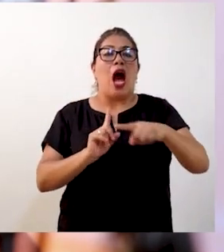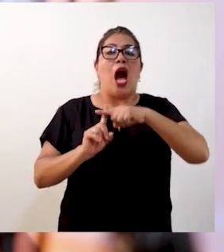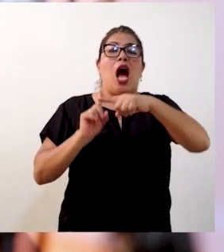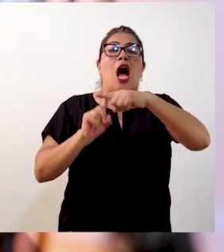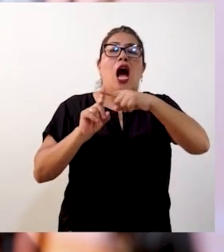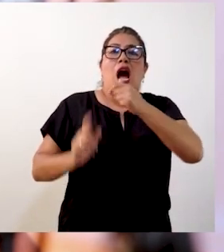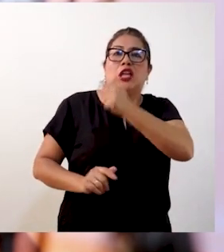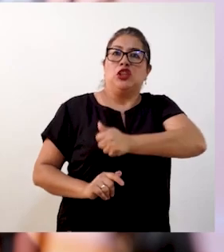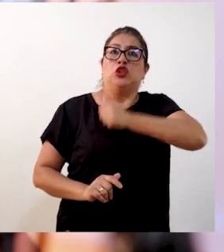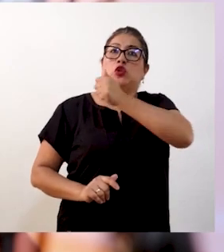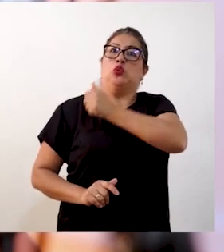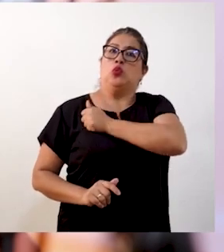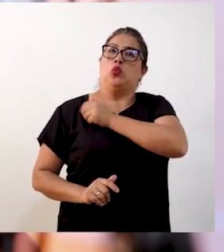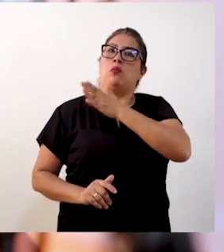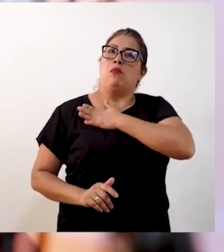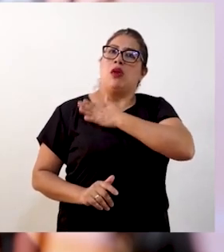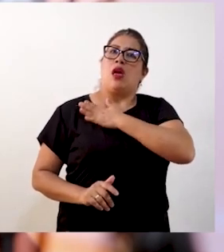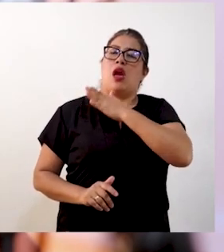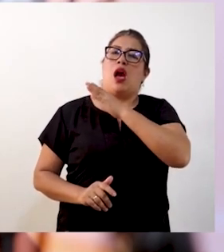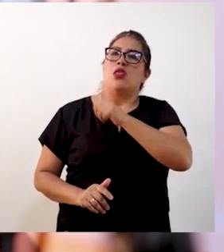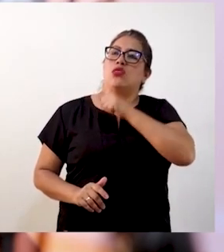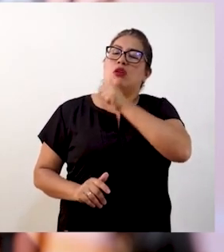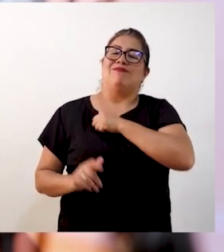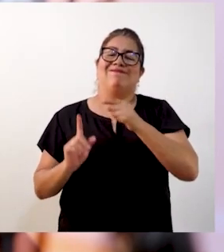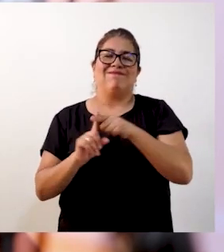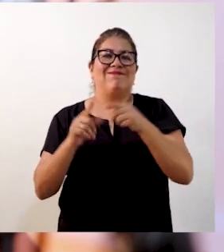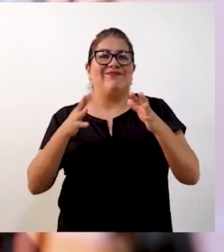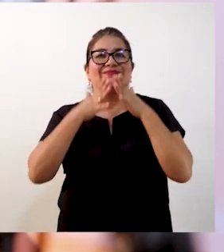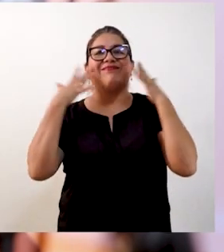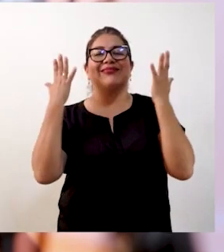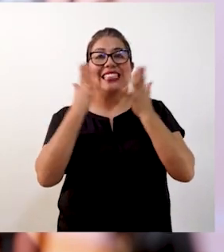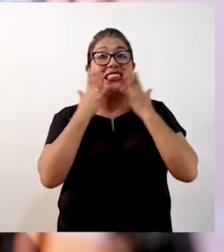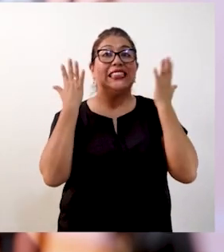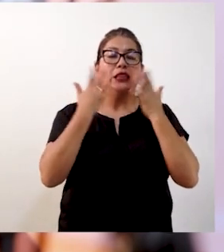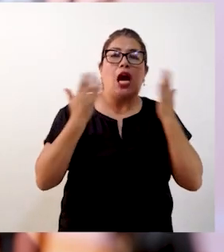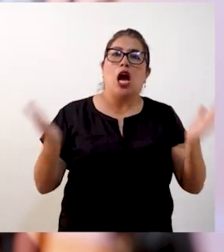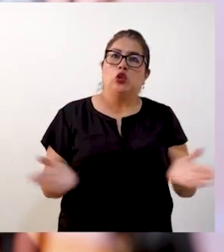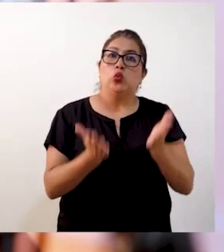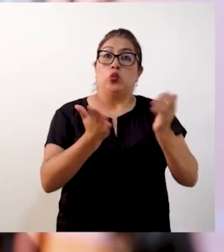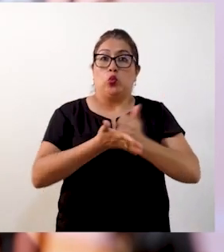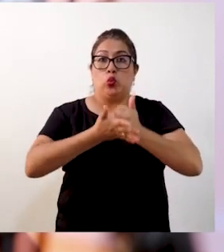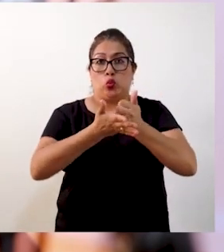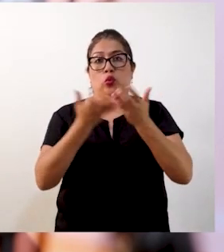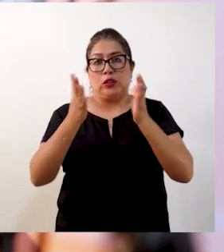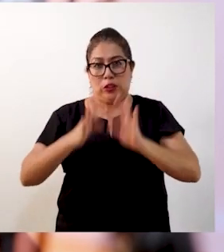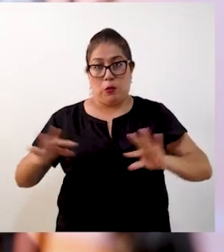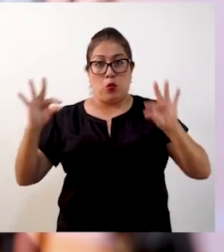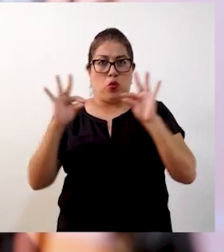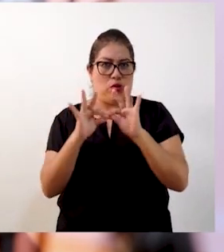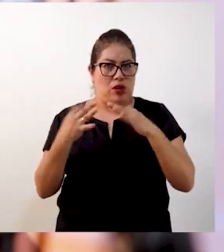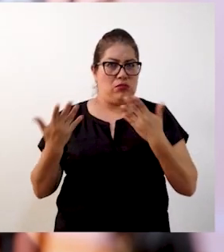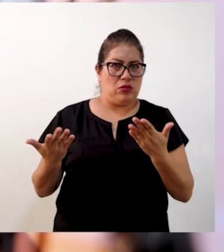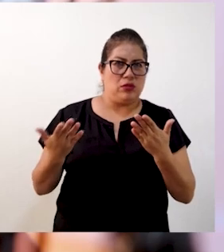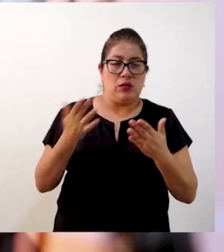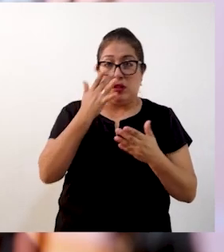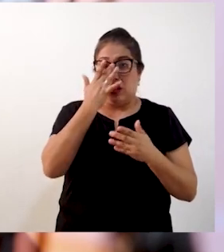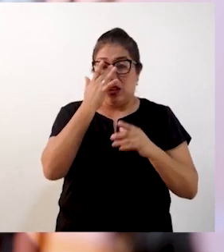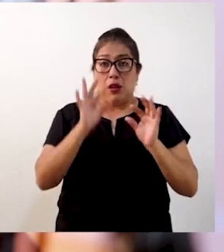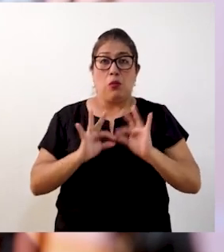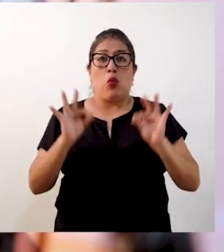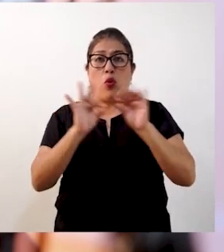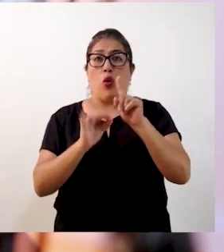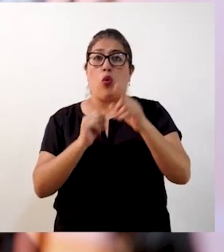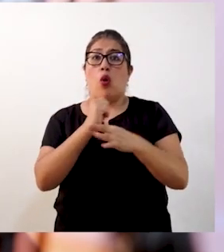actitud es importante. Claro que mucho o tan igual de importancia tiene